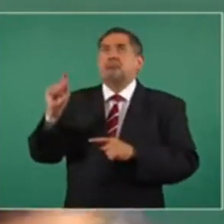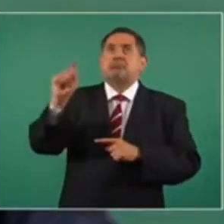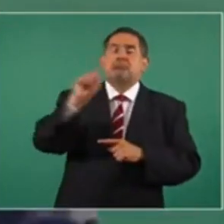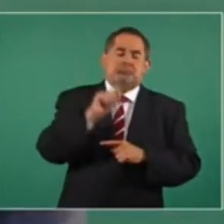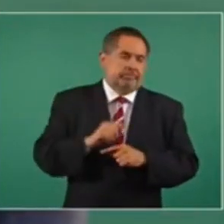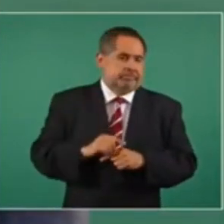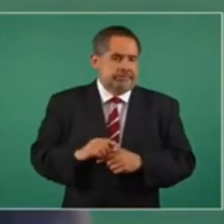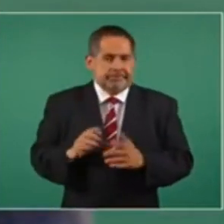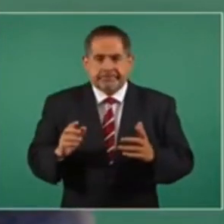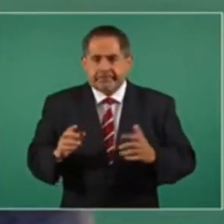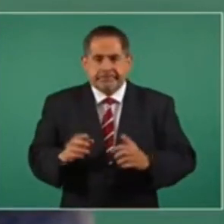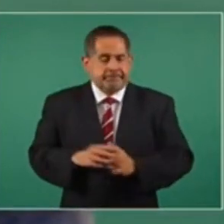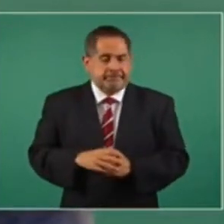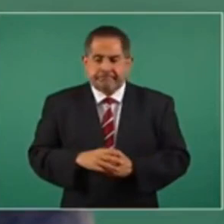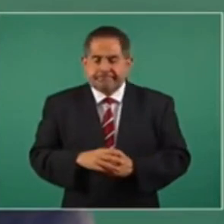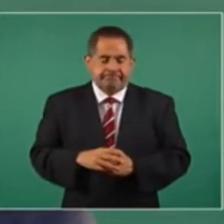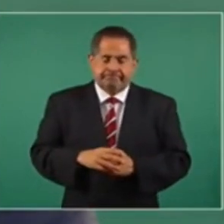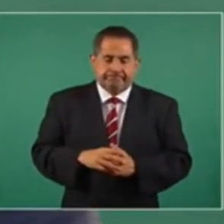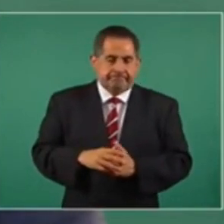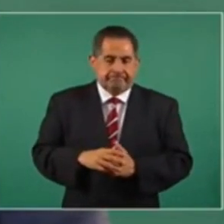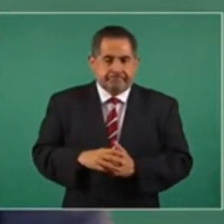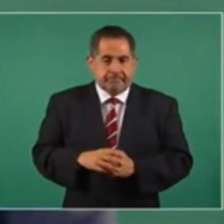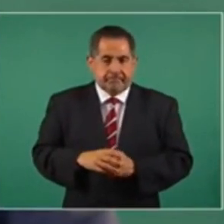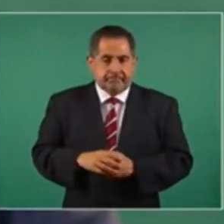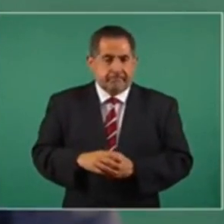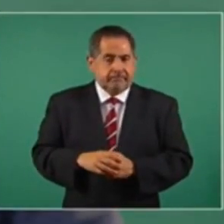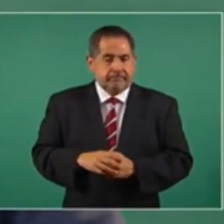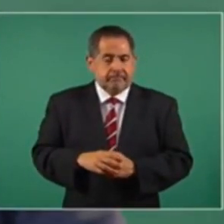que actuaron